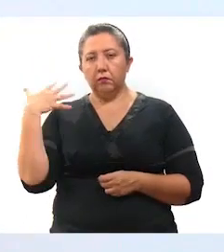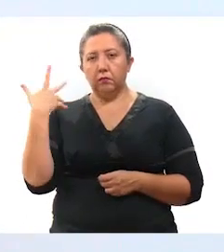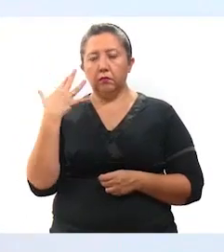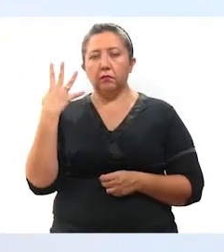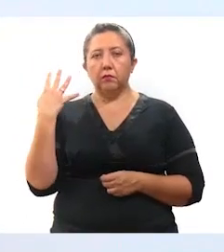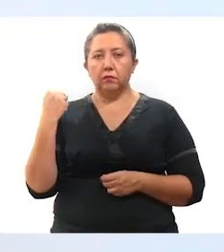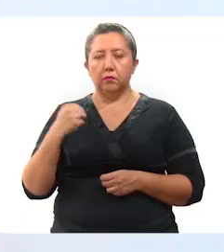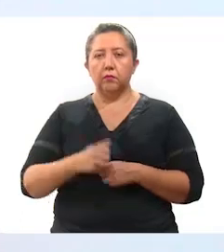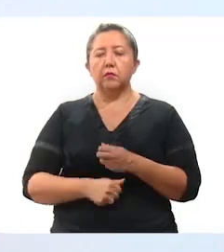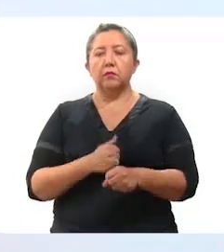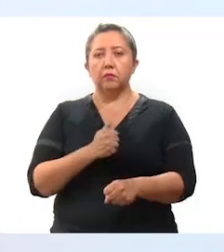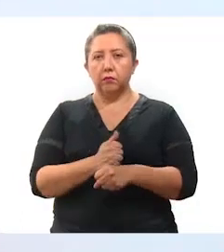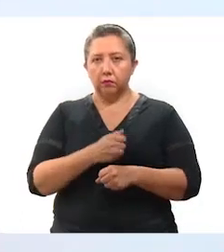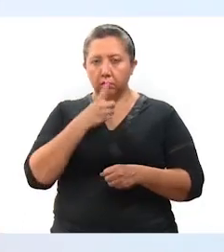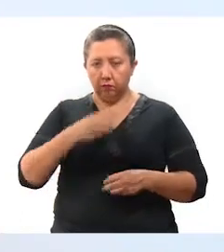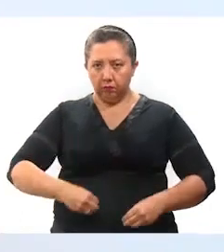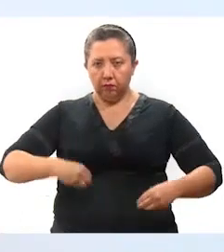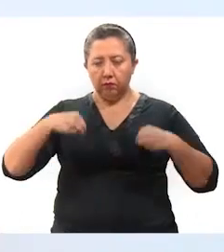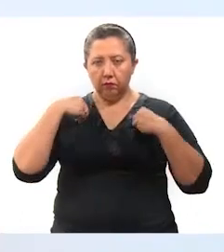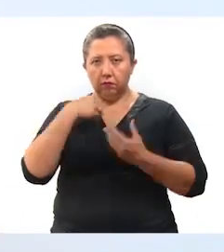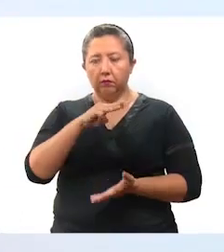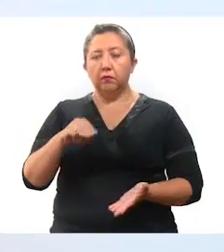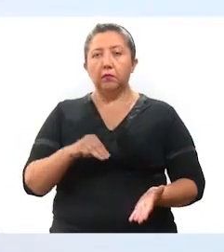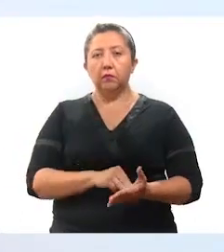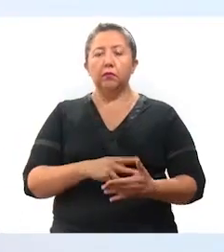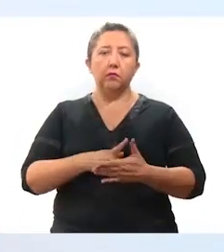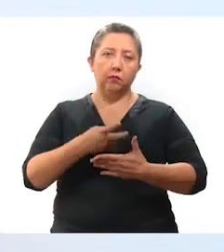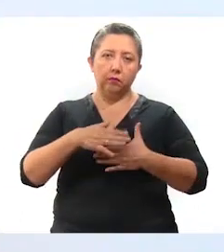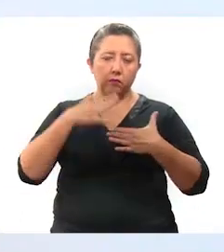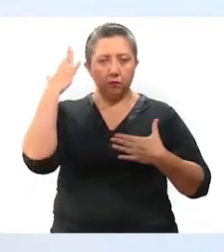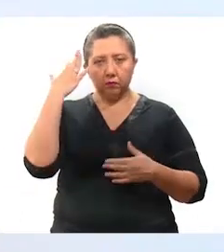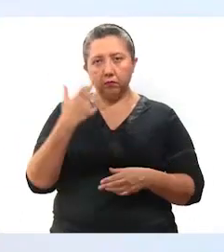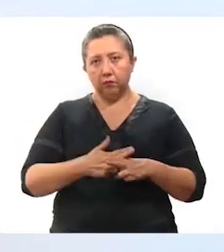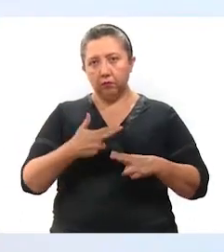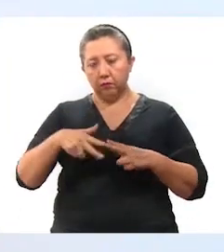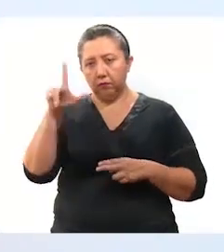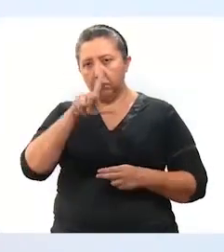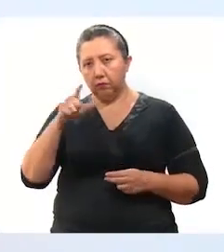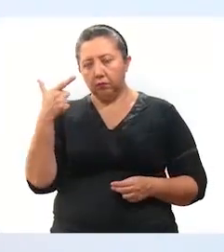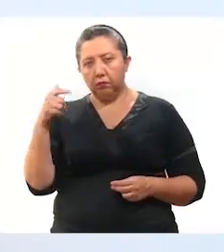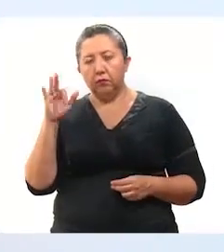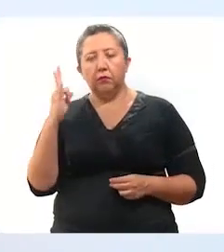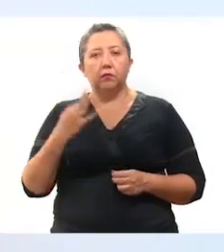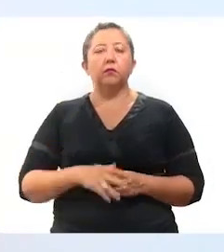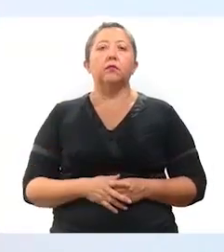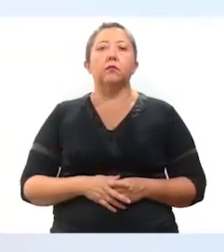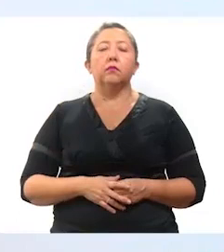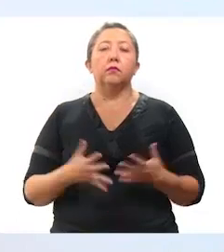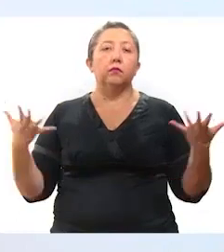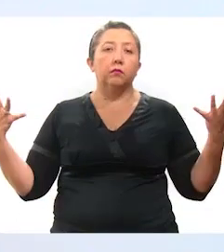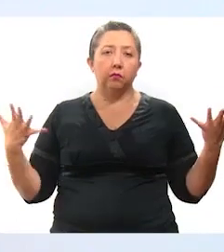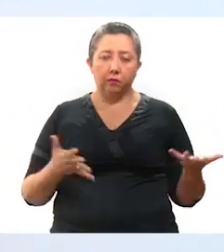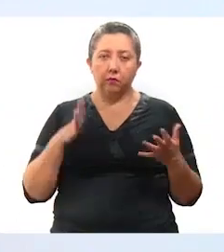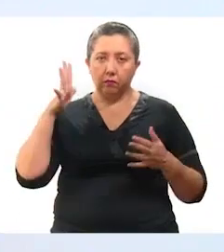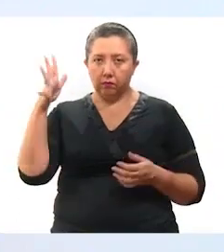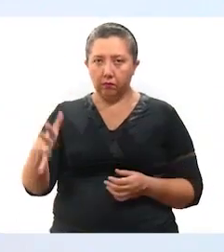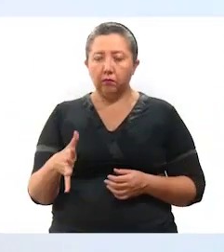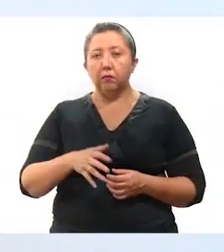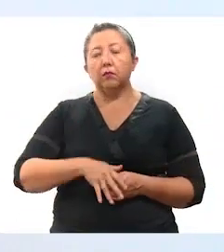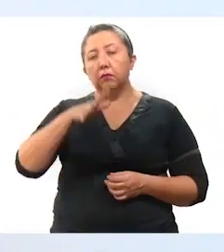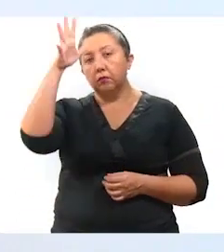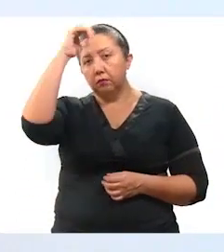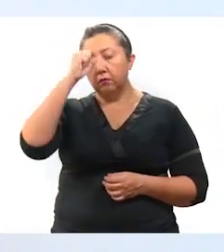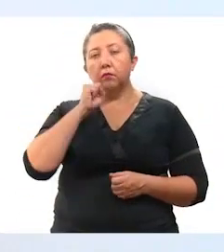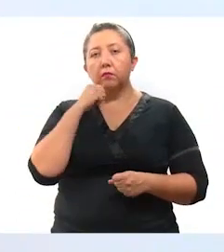y 50 a 59 años de edad que vive en Mérida, proceso que se prolongará hasta el lunes 7 de febrero y se llevará a cabo de manera